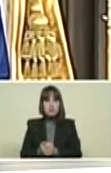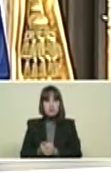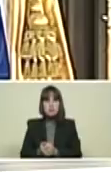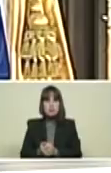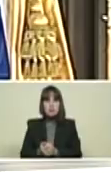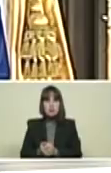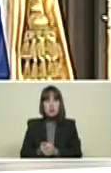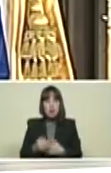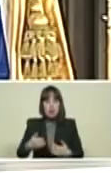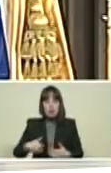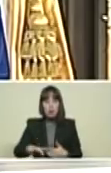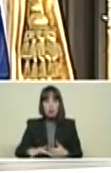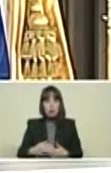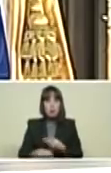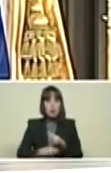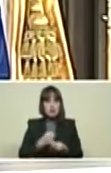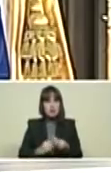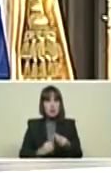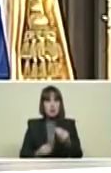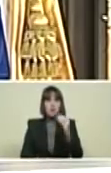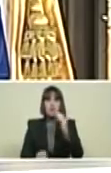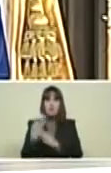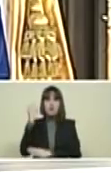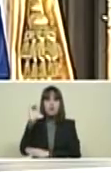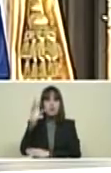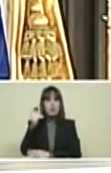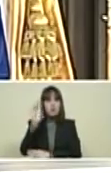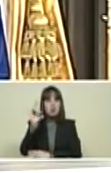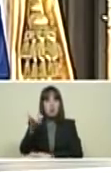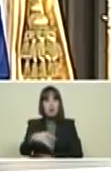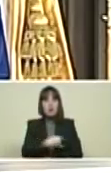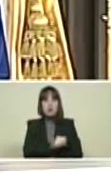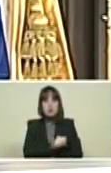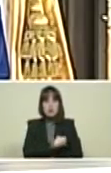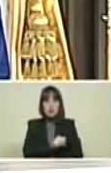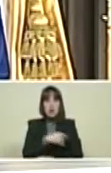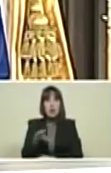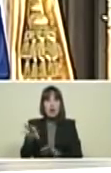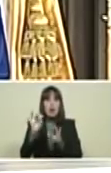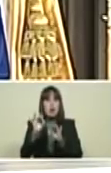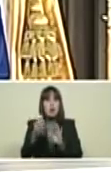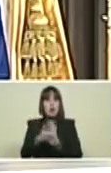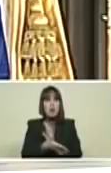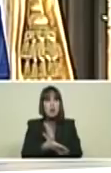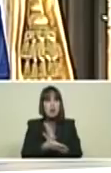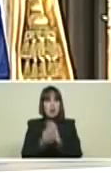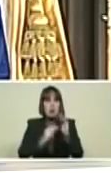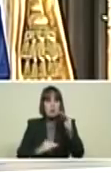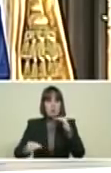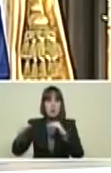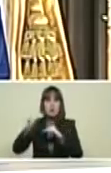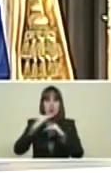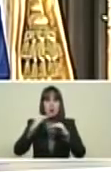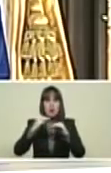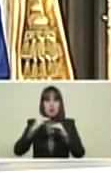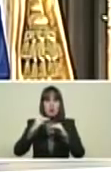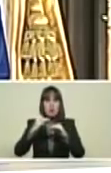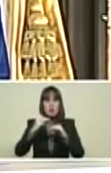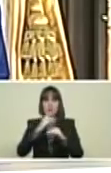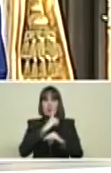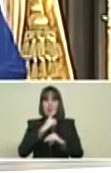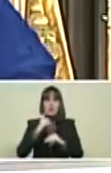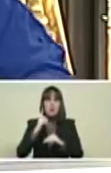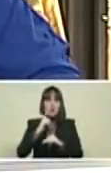muy pronto estaremos fundando la Universidad Nacional Experimental del Magisterio Venezolano